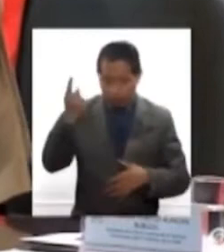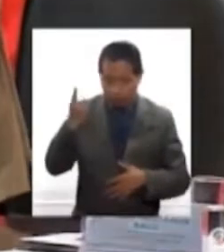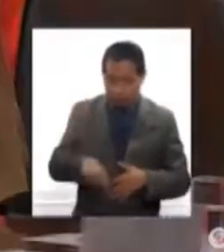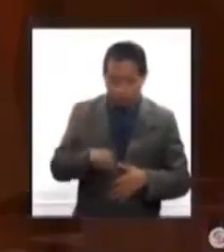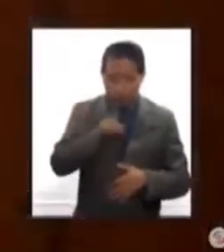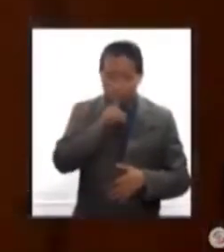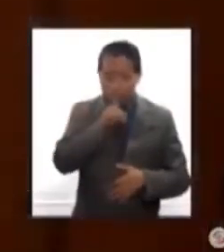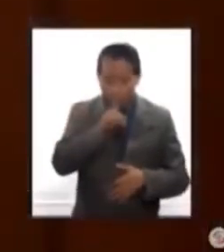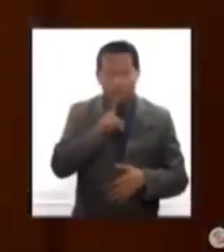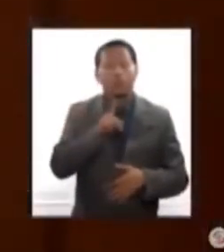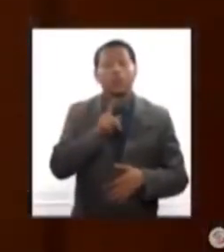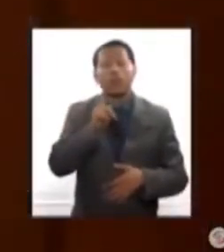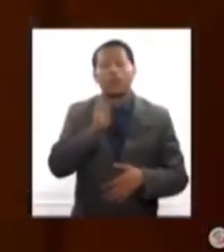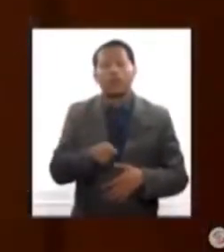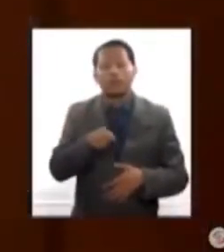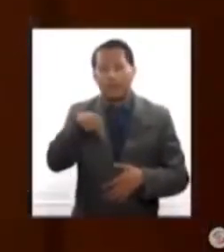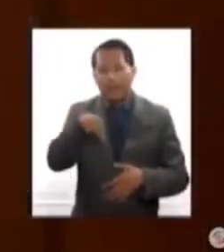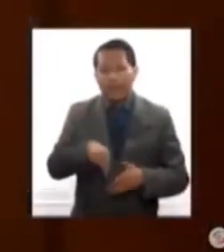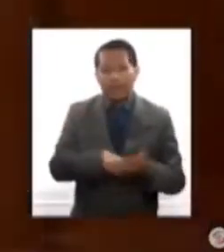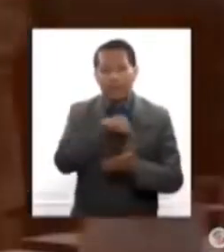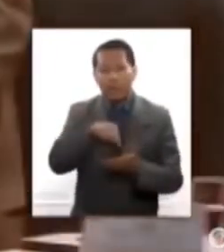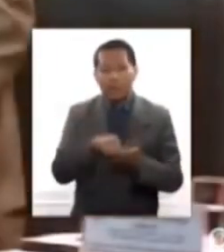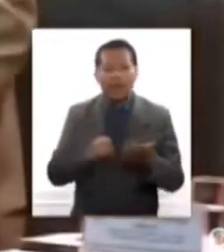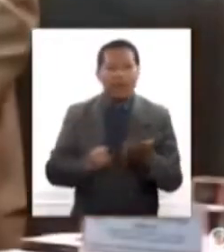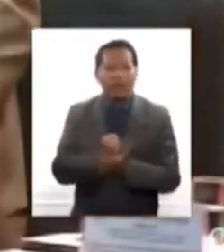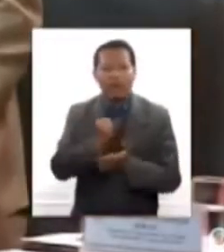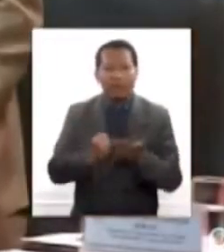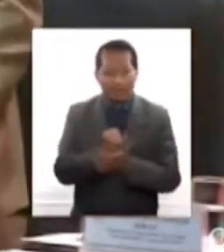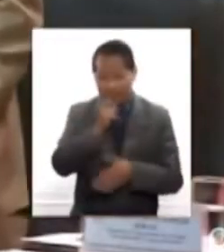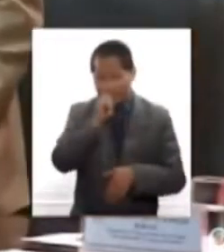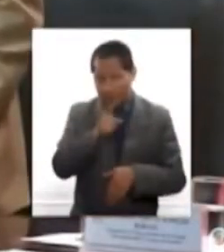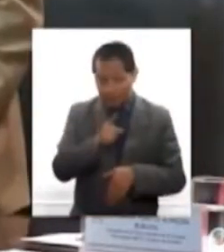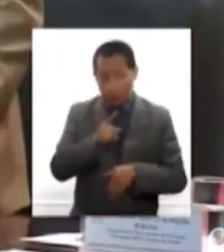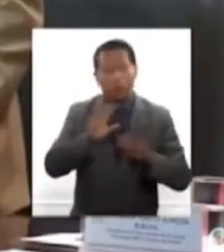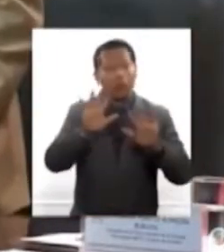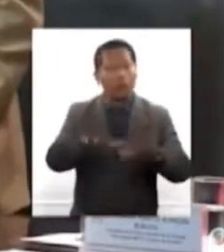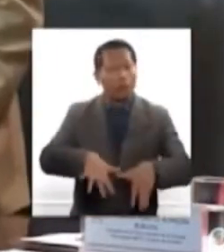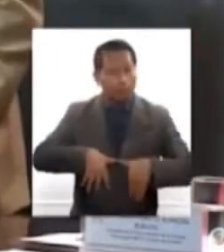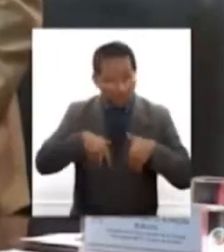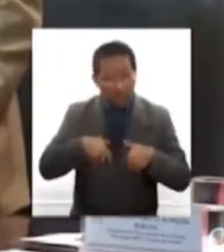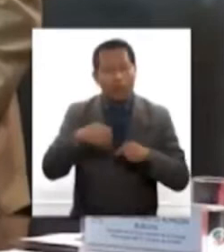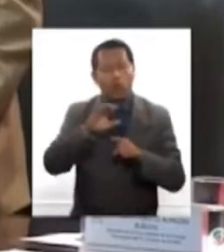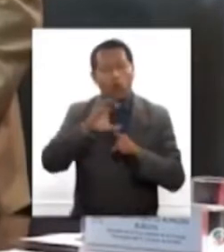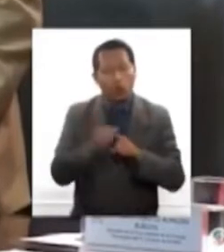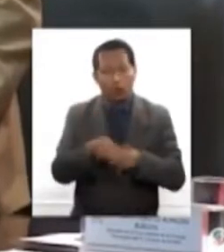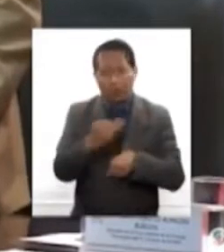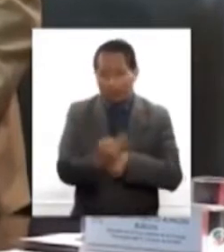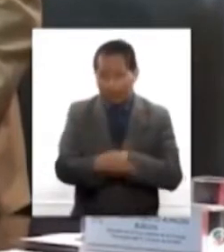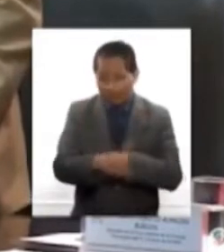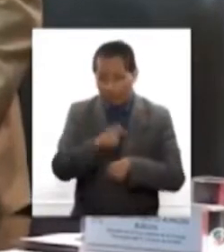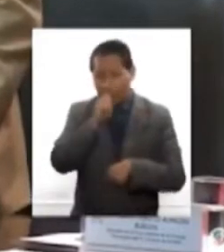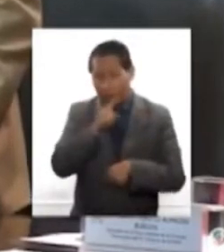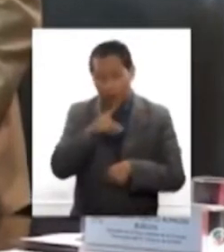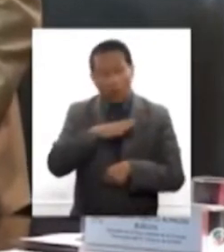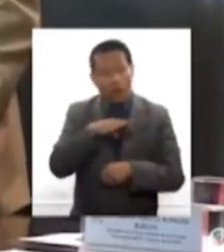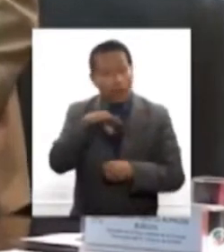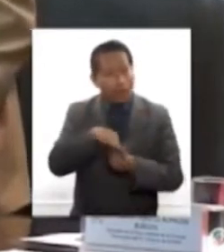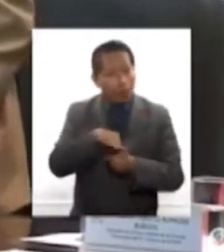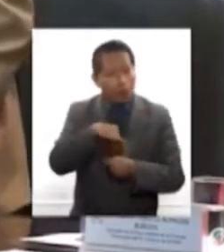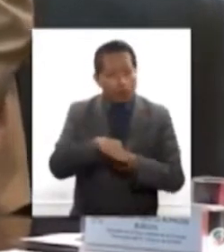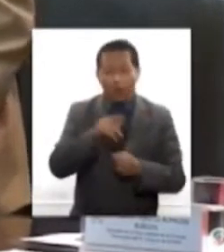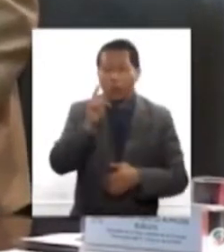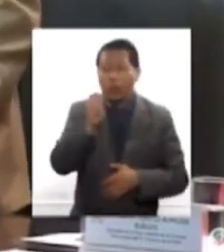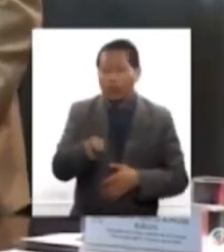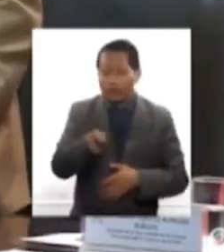ese formato. El diputado Porfirio, al que yo respeto, le tengo mucho cariño, lo conozco desde hace